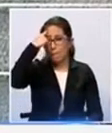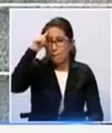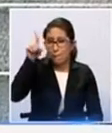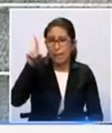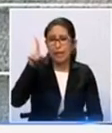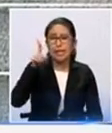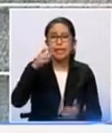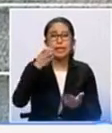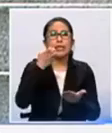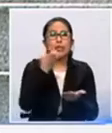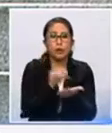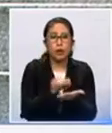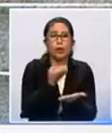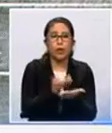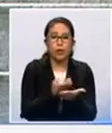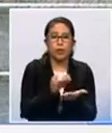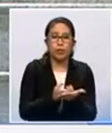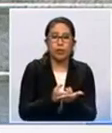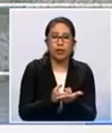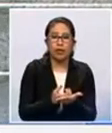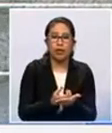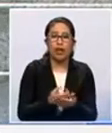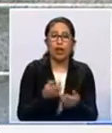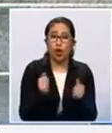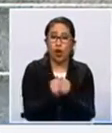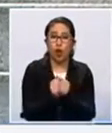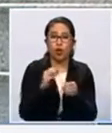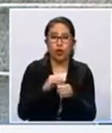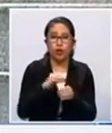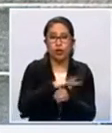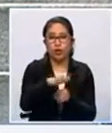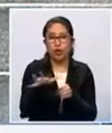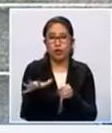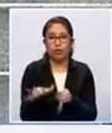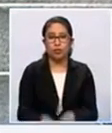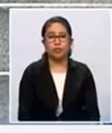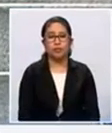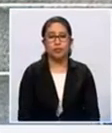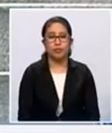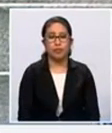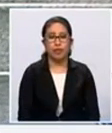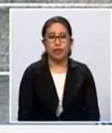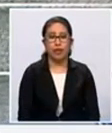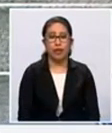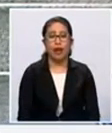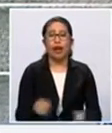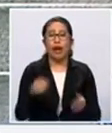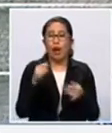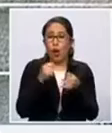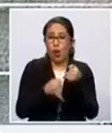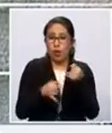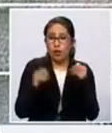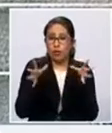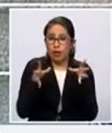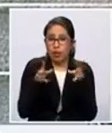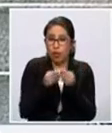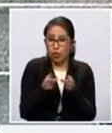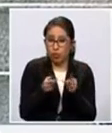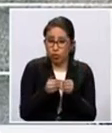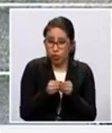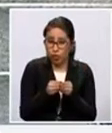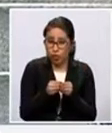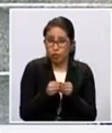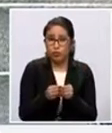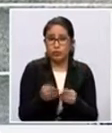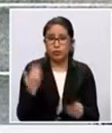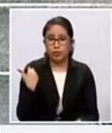que genera la pandemia del coronavirus. Y este grupo, la última reunión que ha sido con la CEPAL, que va a Naciones